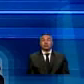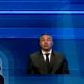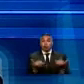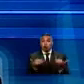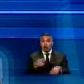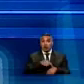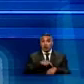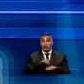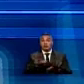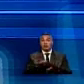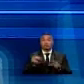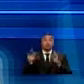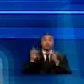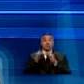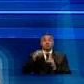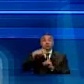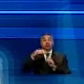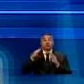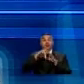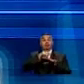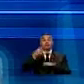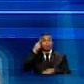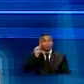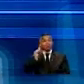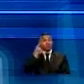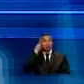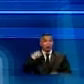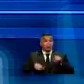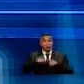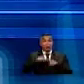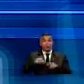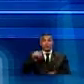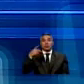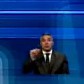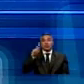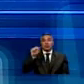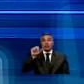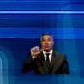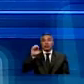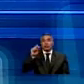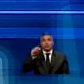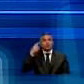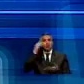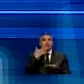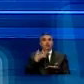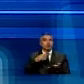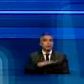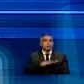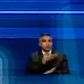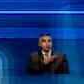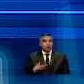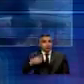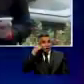Y en estos momentos, amigos, hacemos un enlace en vivo con el Palacio Presidencial para que nuestra compañera Karen Haro nos cuente los pormenores de la reunión entre el